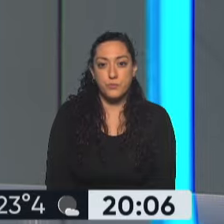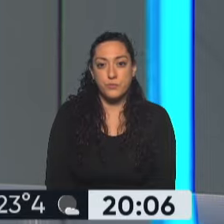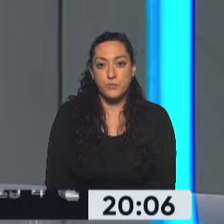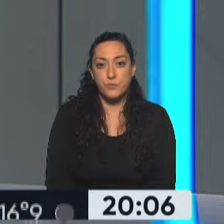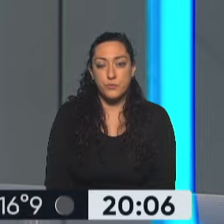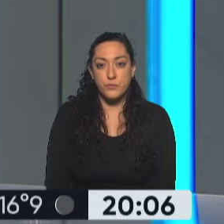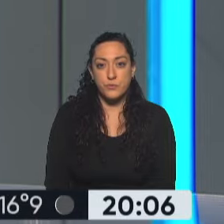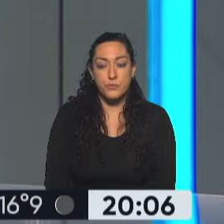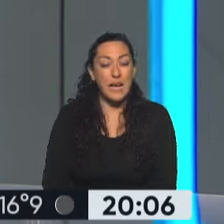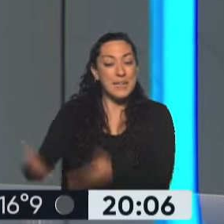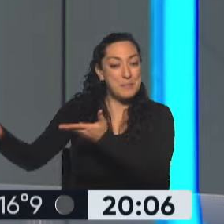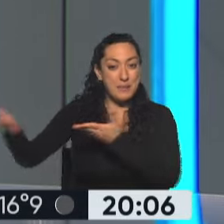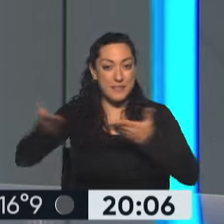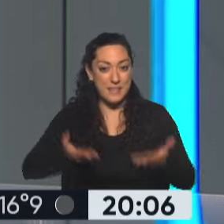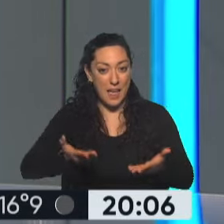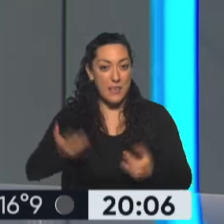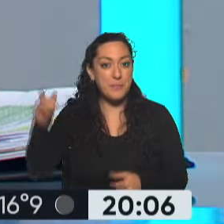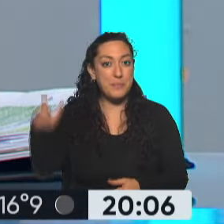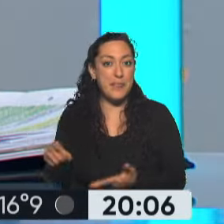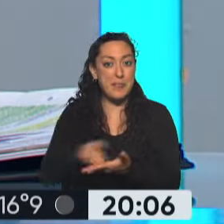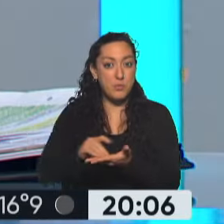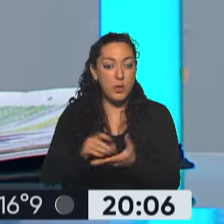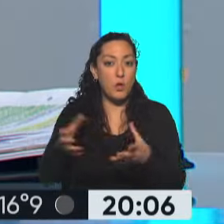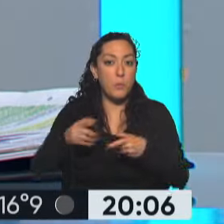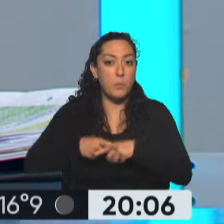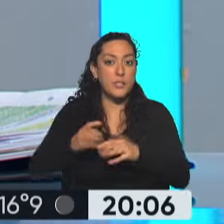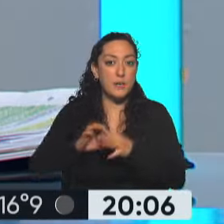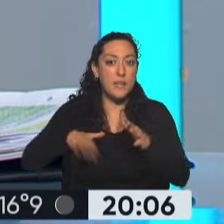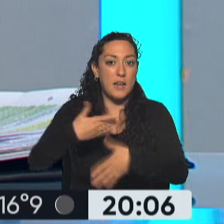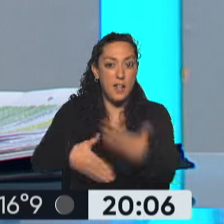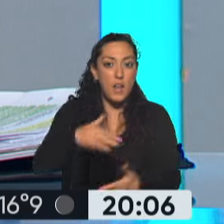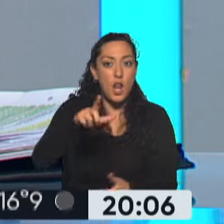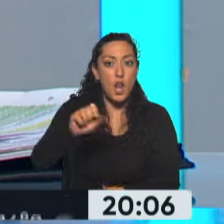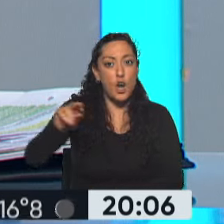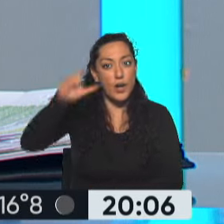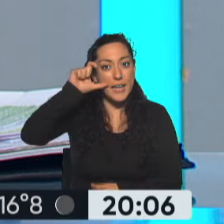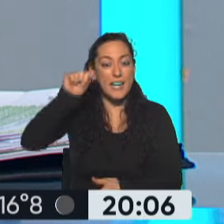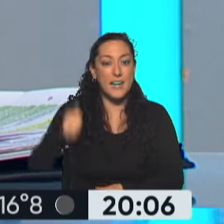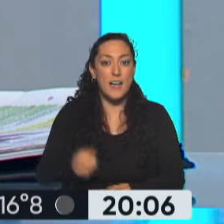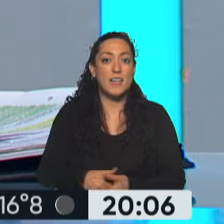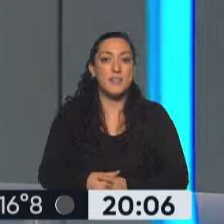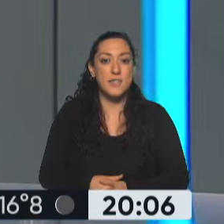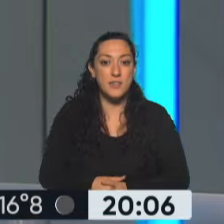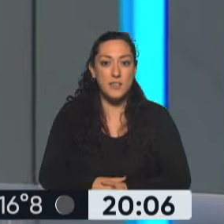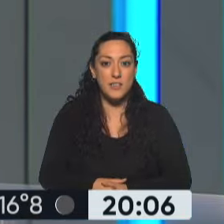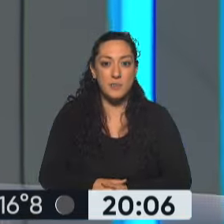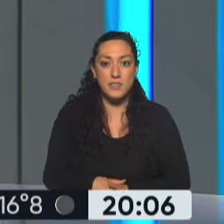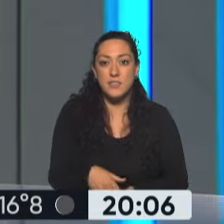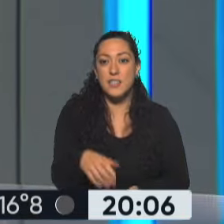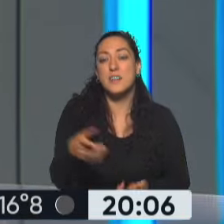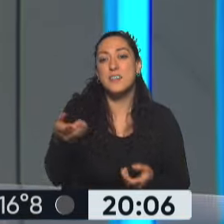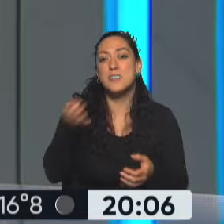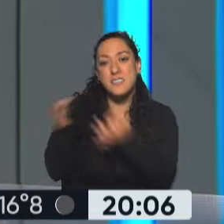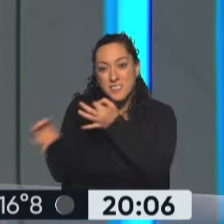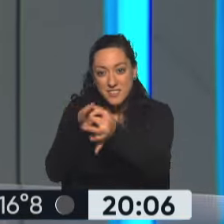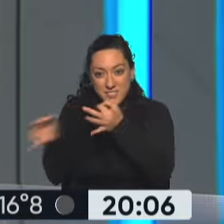es momento de invitados en nuestra mesa estamos con la diputada de la libertad avanza Lorena villaverde quien se acercó para conversar con nosotros Hola diputada